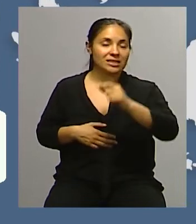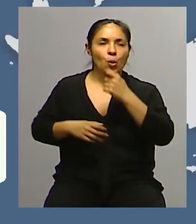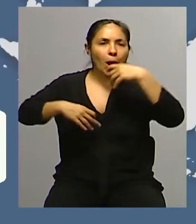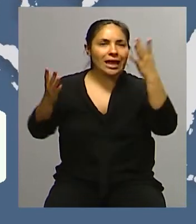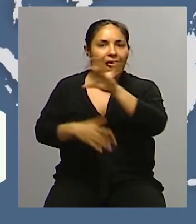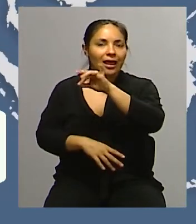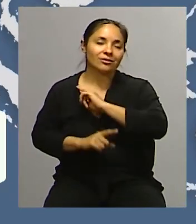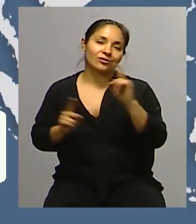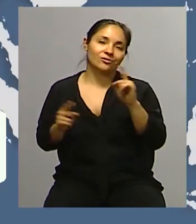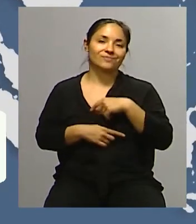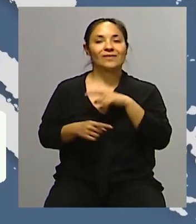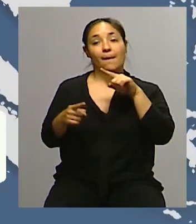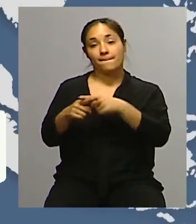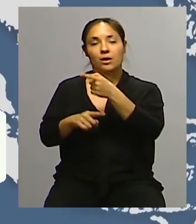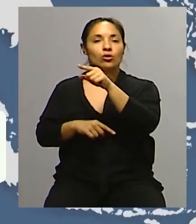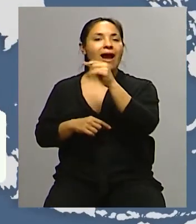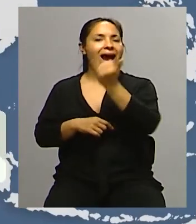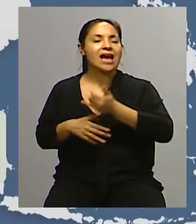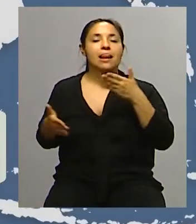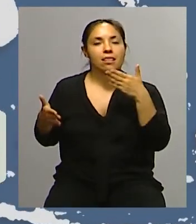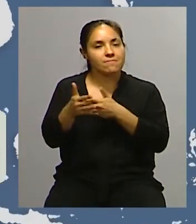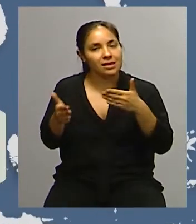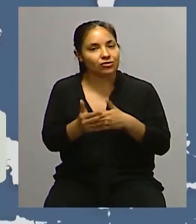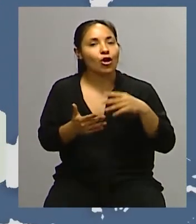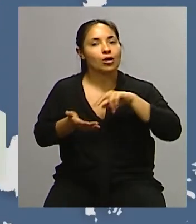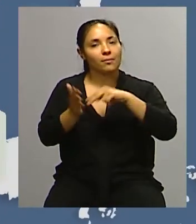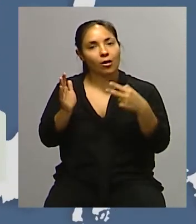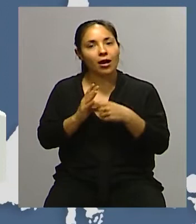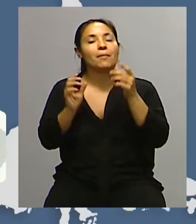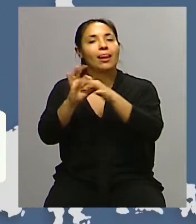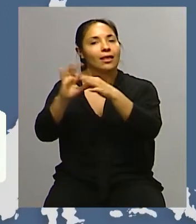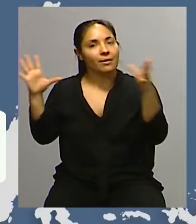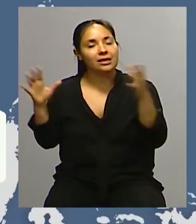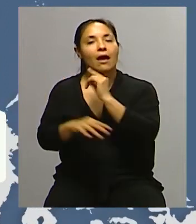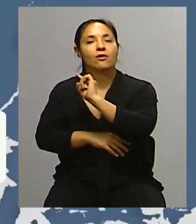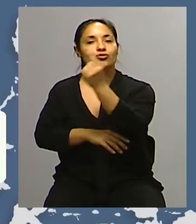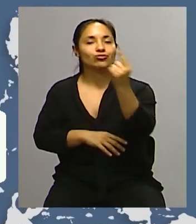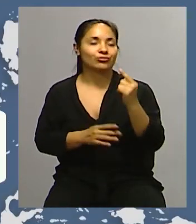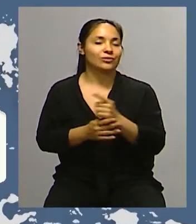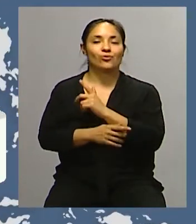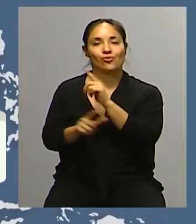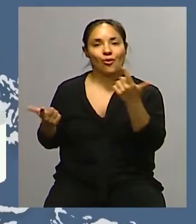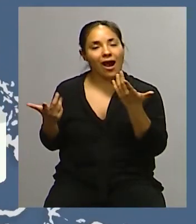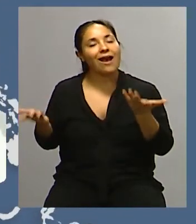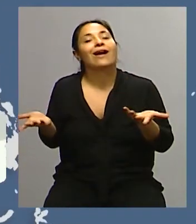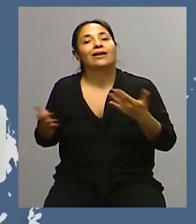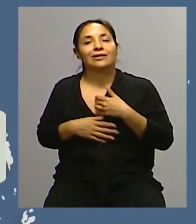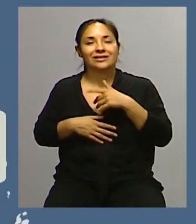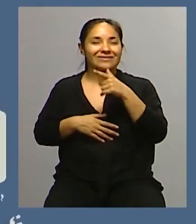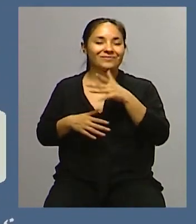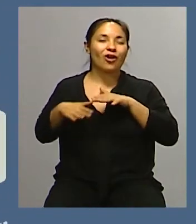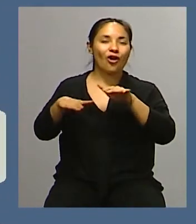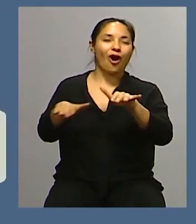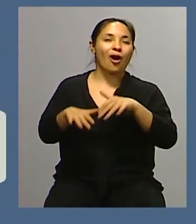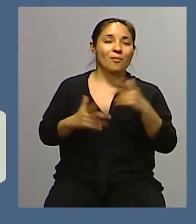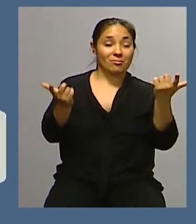que políticamente tienen sus limitaciones, problemas tal vez con las libertades individuales y por ahí hasta les es más cómodo que no haya